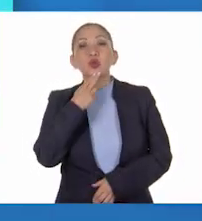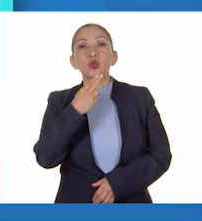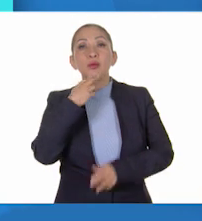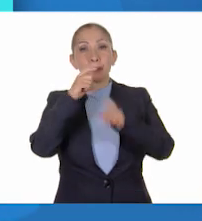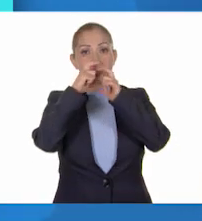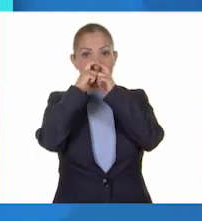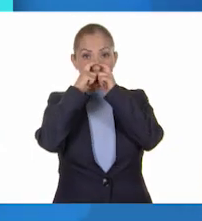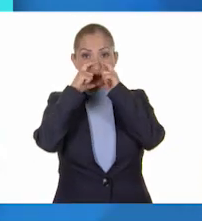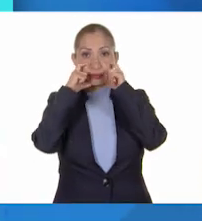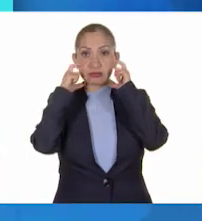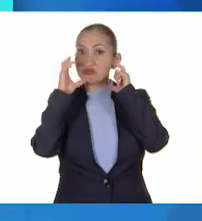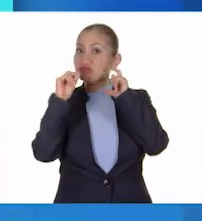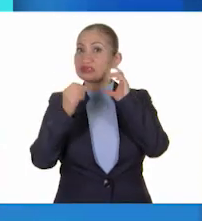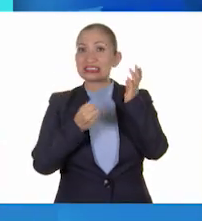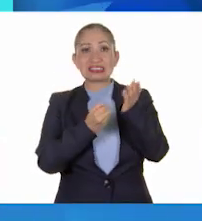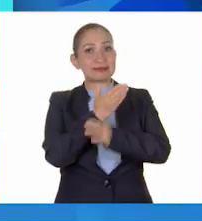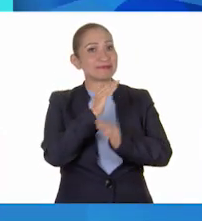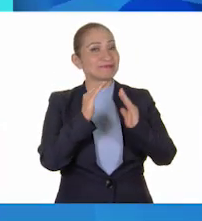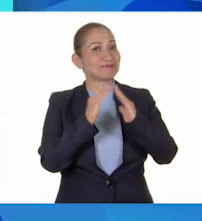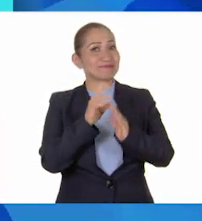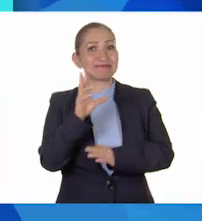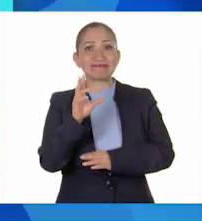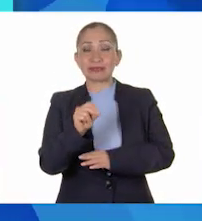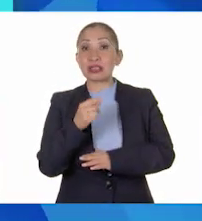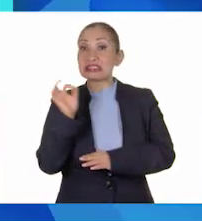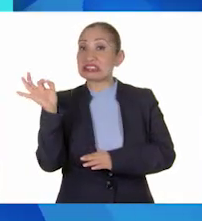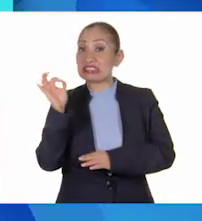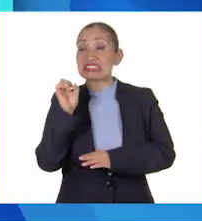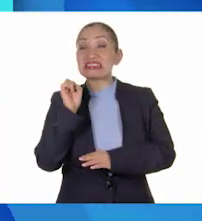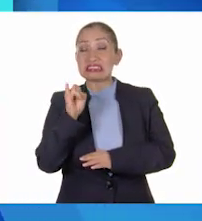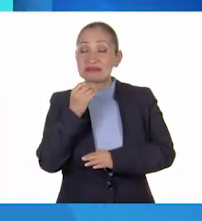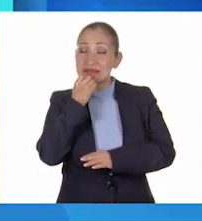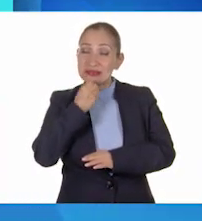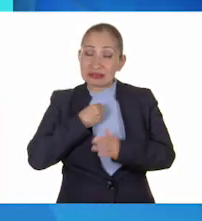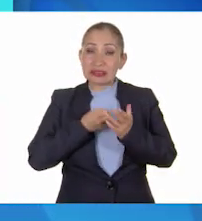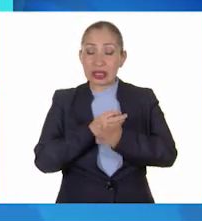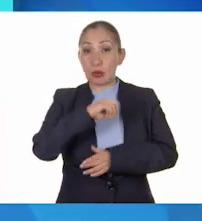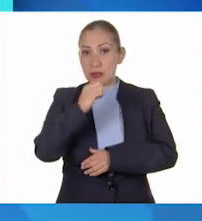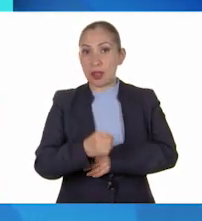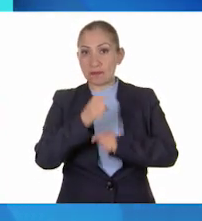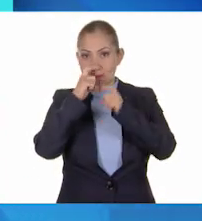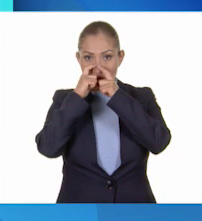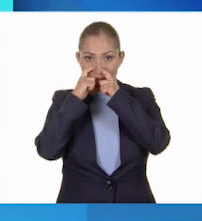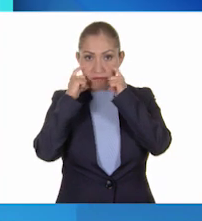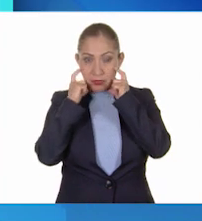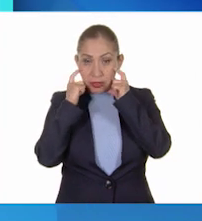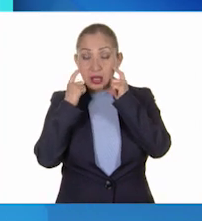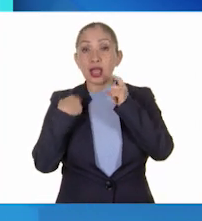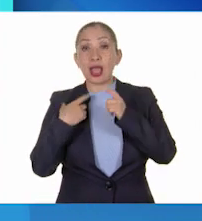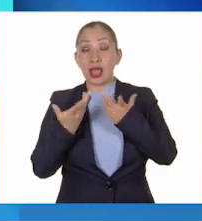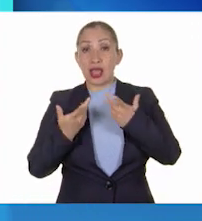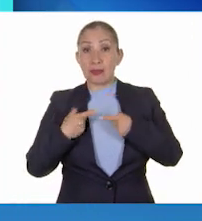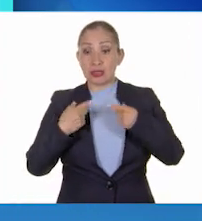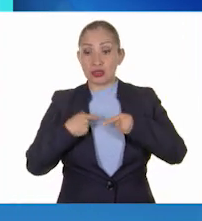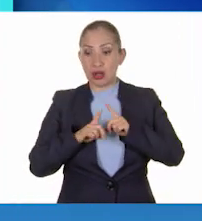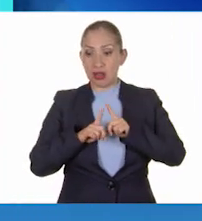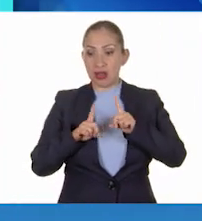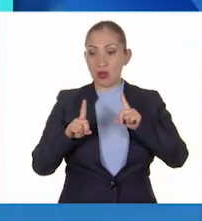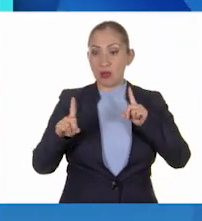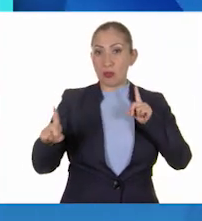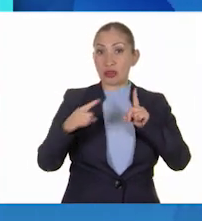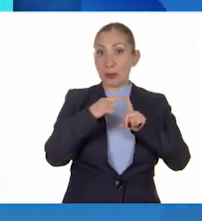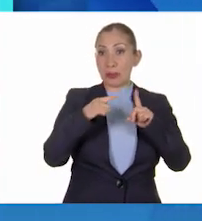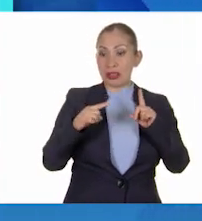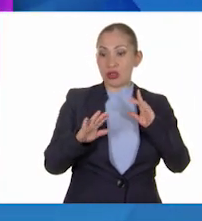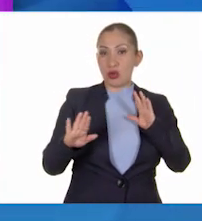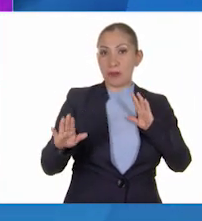Utiliza cubrebocas. No salgas de casa. Si tienes que hacerlo, recuerda que es obligatorio utilizarlo. Mantén una distancia mínima de un metro